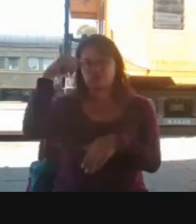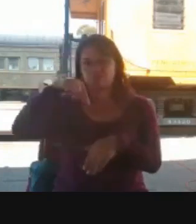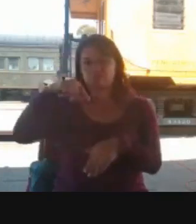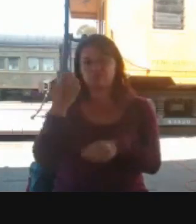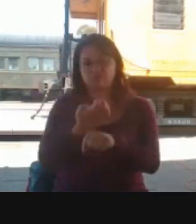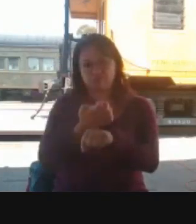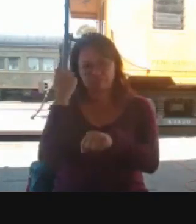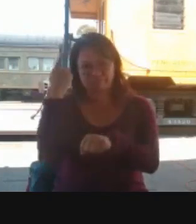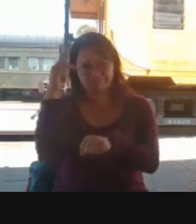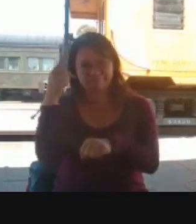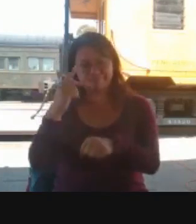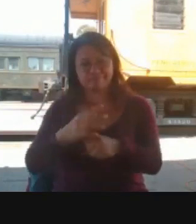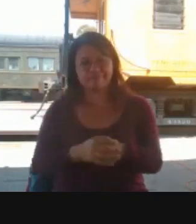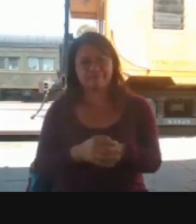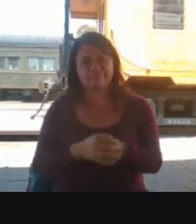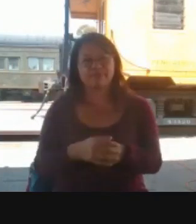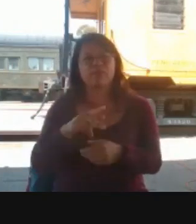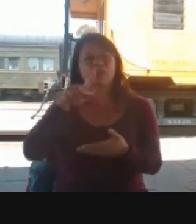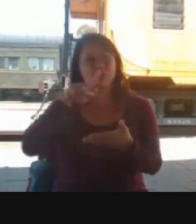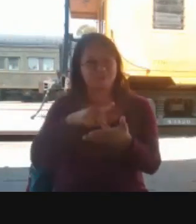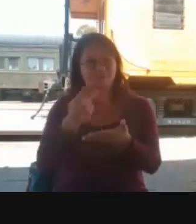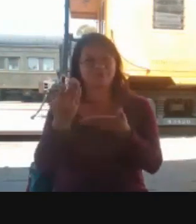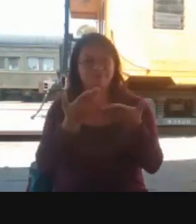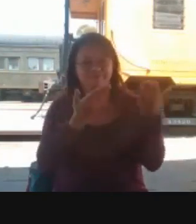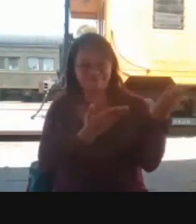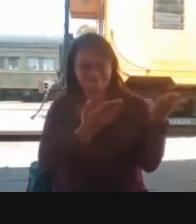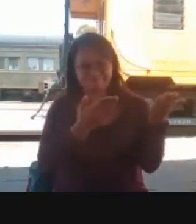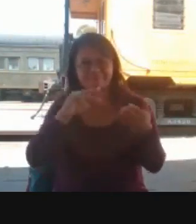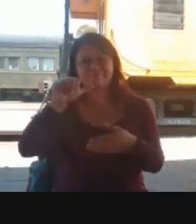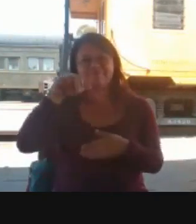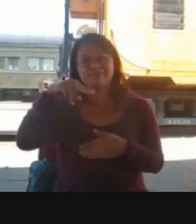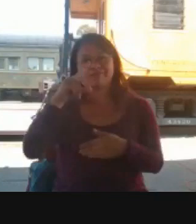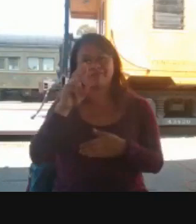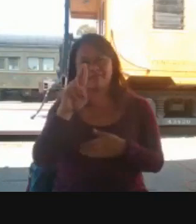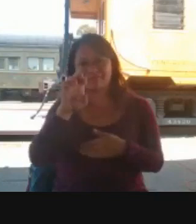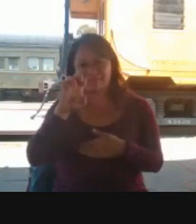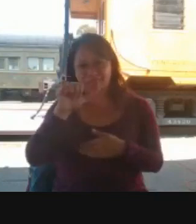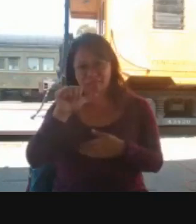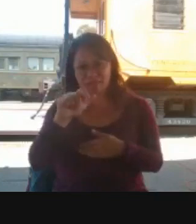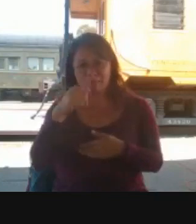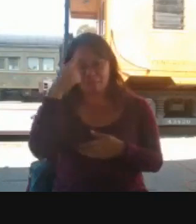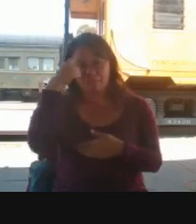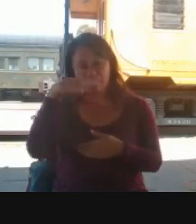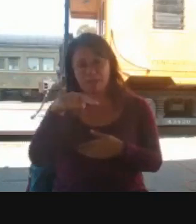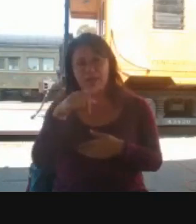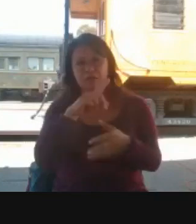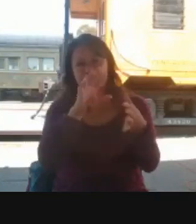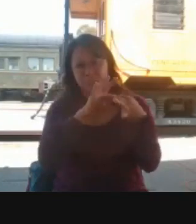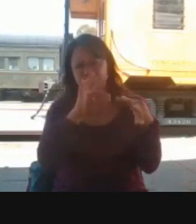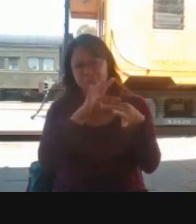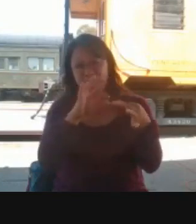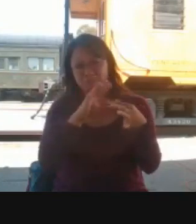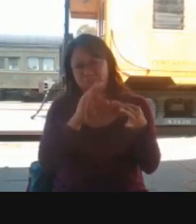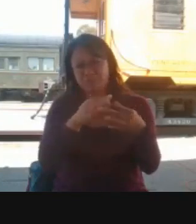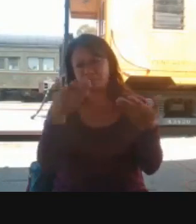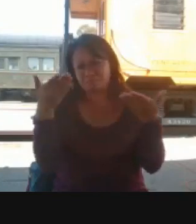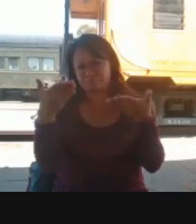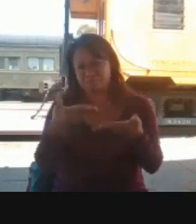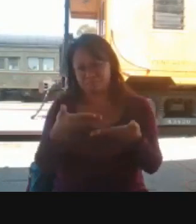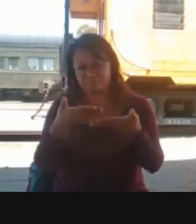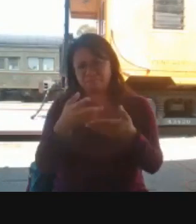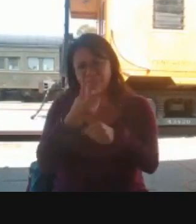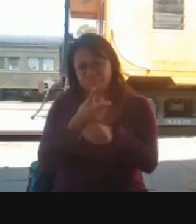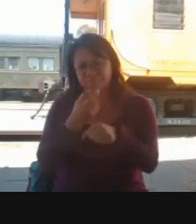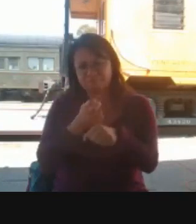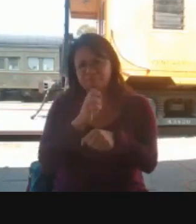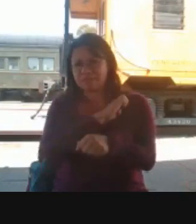Nuevamente cedo la palabra a la maestra Andrea Guevara, del Consejo de Ciencia y Tecnología del Estado de Puebla, quien va a hacer la presentación de nuestros invitados y